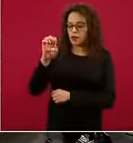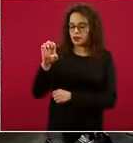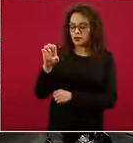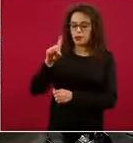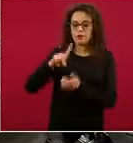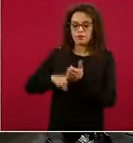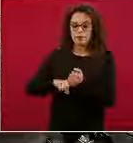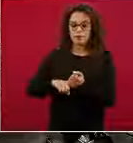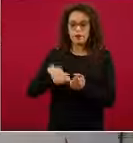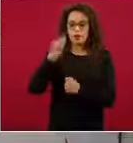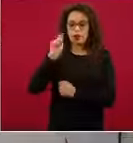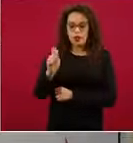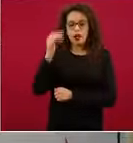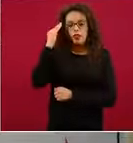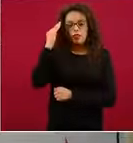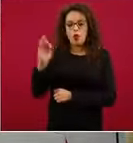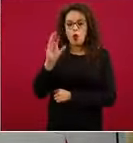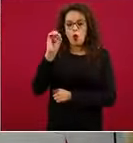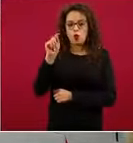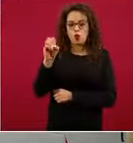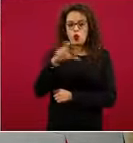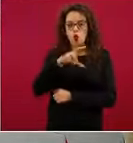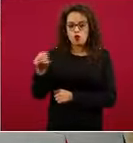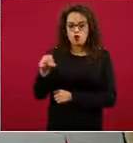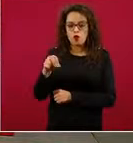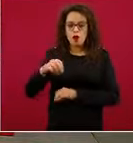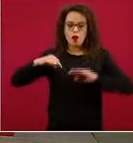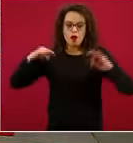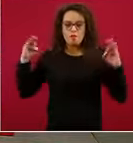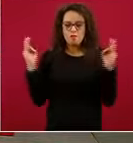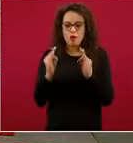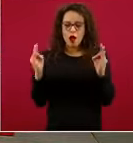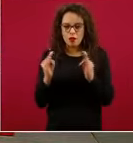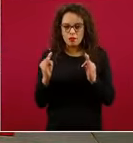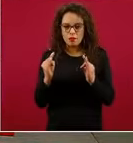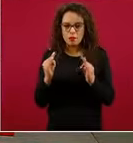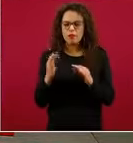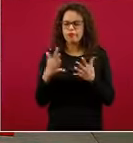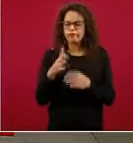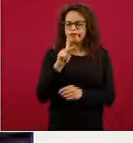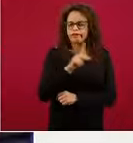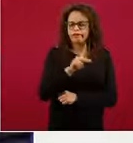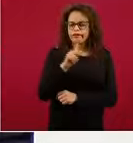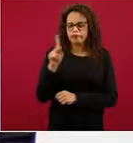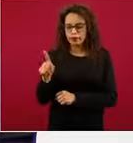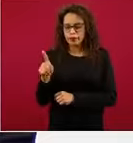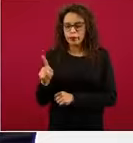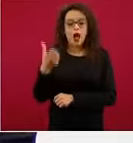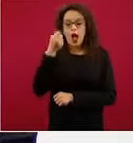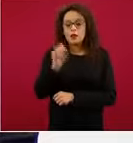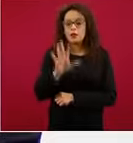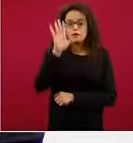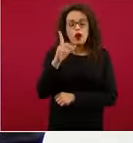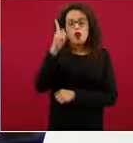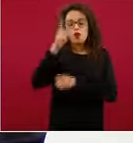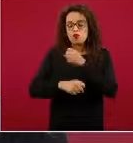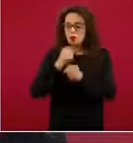temporada de otoño-invierno, semejante a la influenza, y la tendremos con nosotros todos los años,